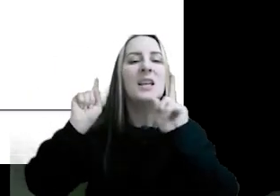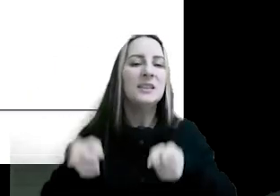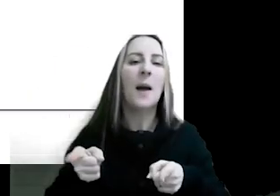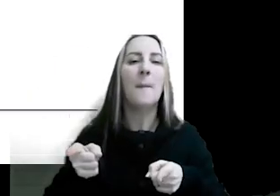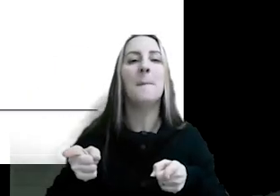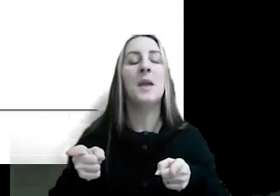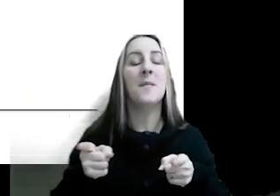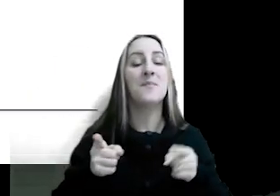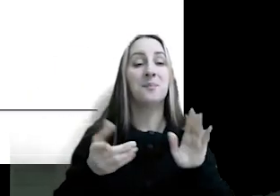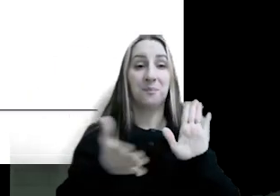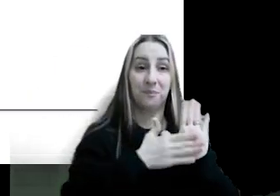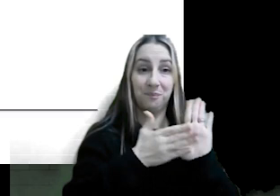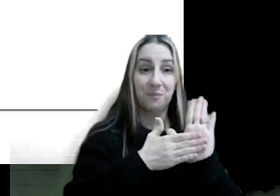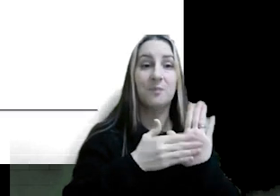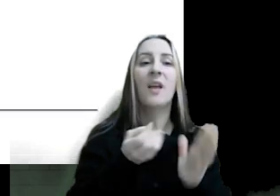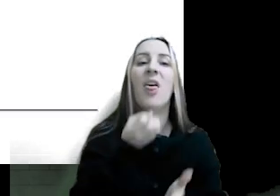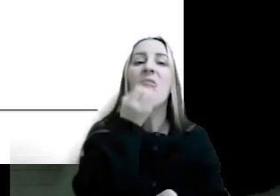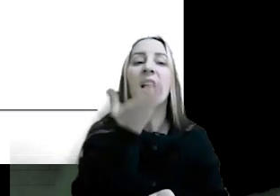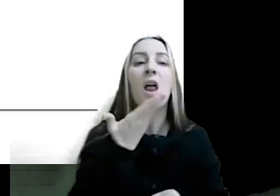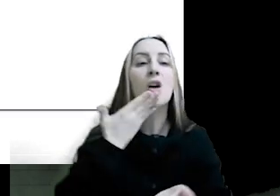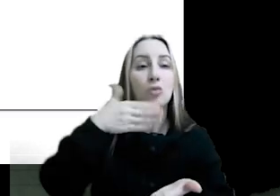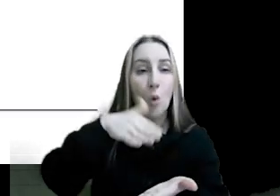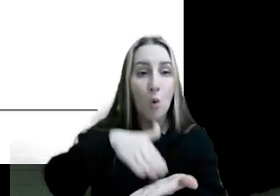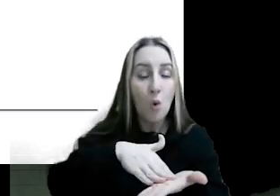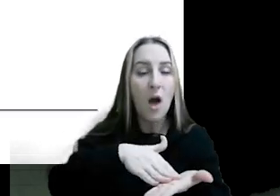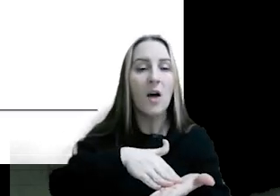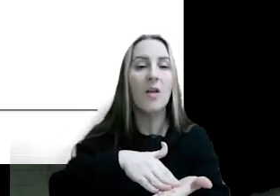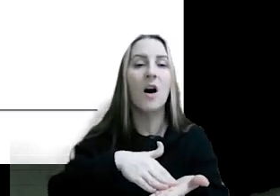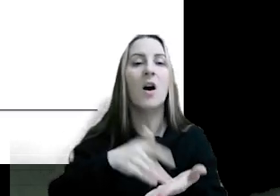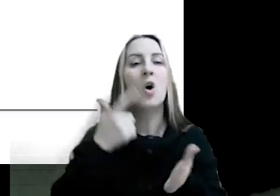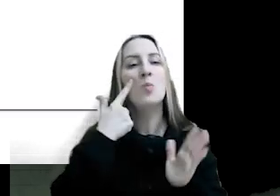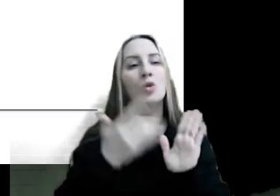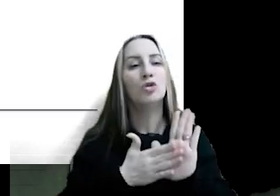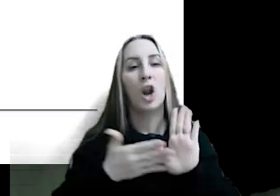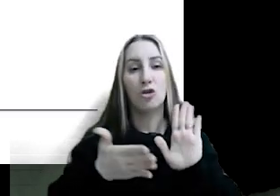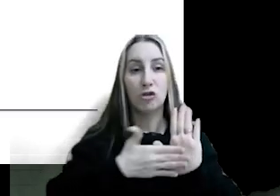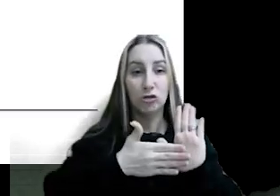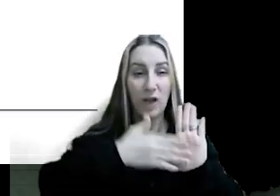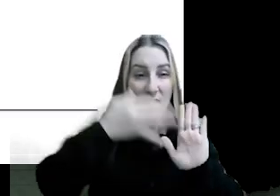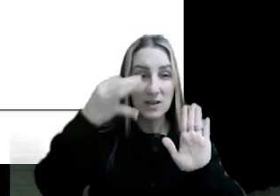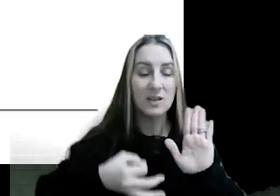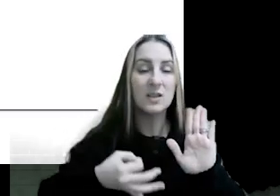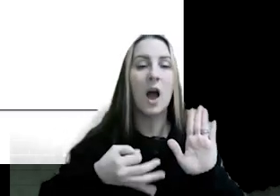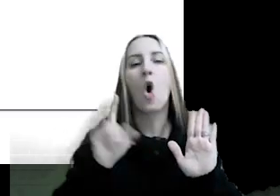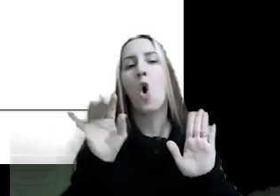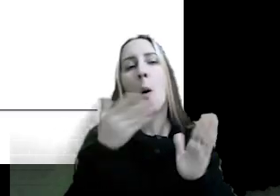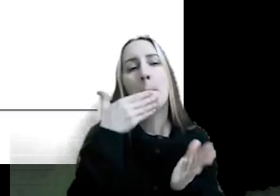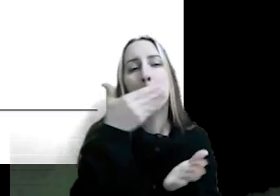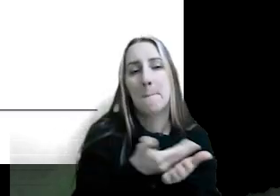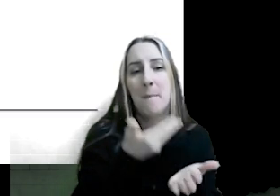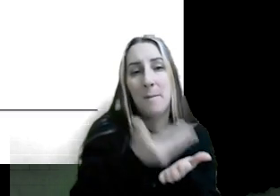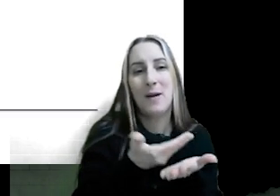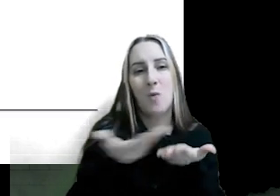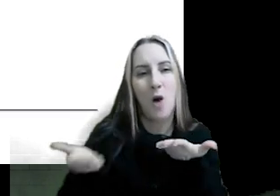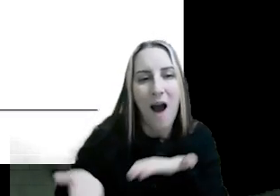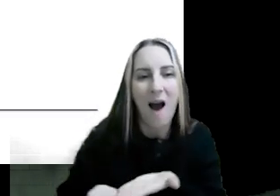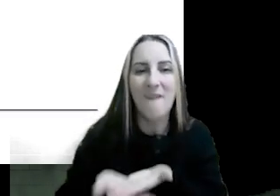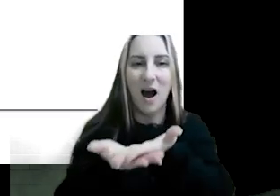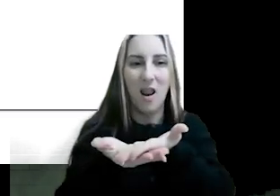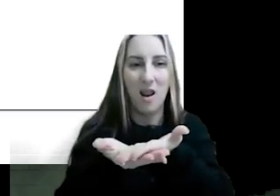junto con la declaración jurada, las constancias fehacientes o documentación respaldatoria.